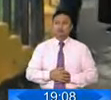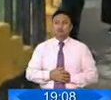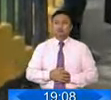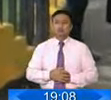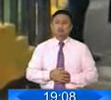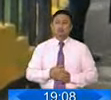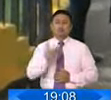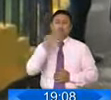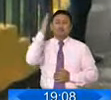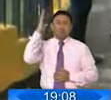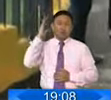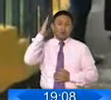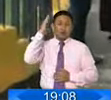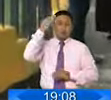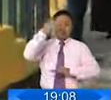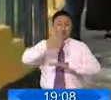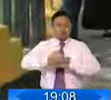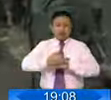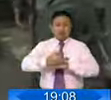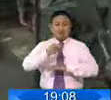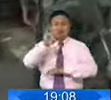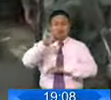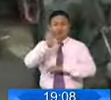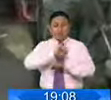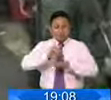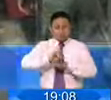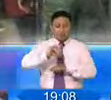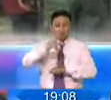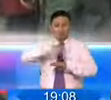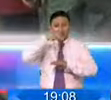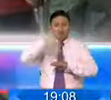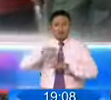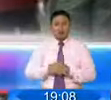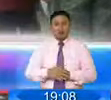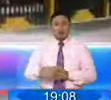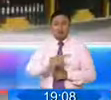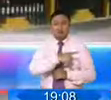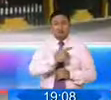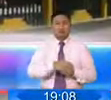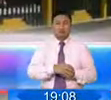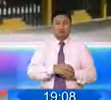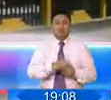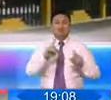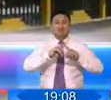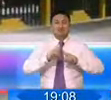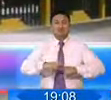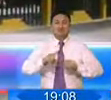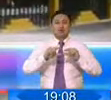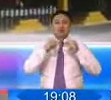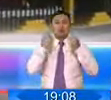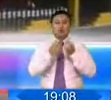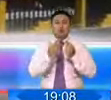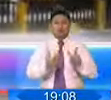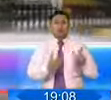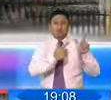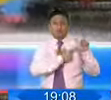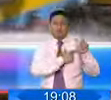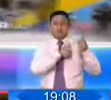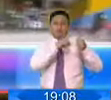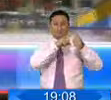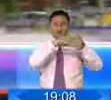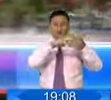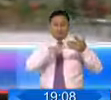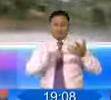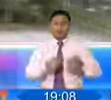Tungurahua, Cotopaxi, Imbabura y Pichincha llegaban los familiares de Ángel Quimbita, Fabián Chimbo, Edgar Chillagana, Hernán Lema, Edison